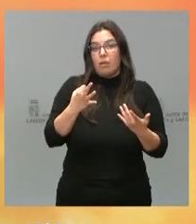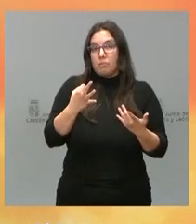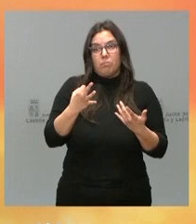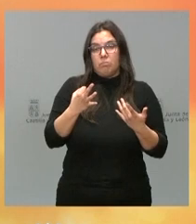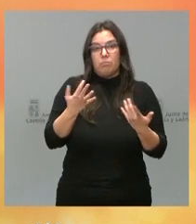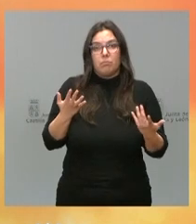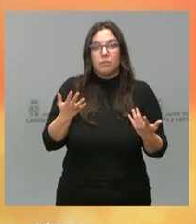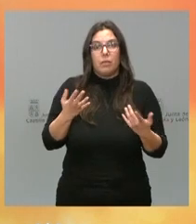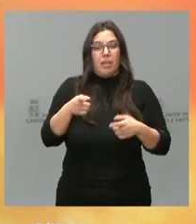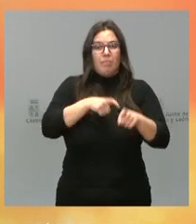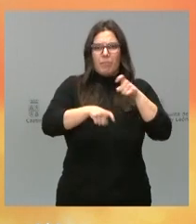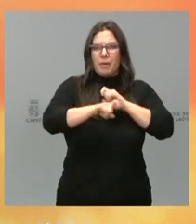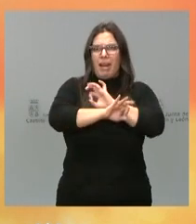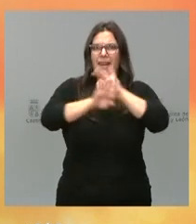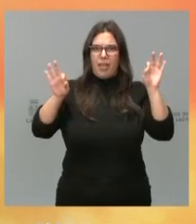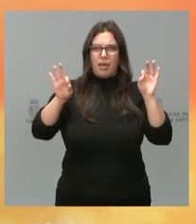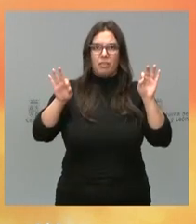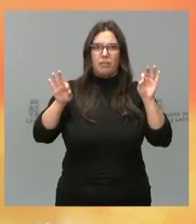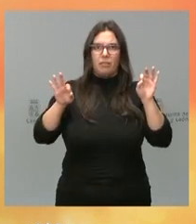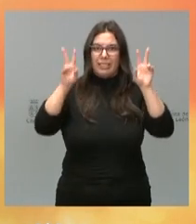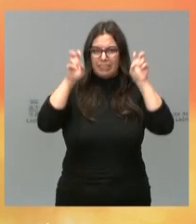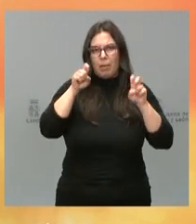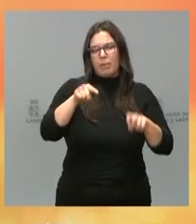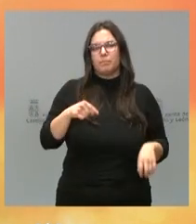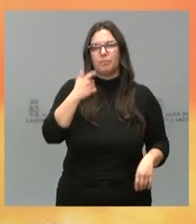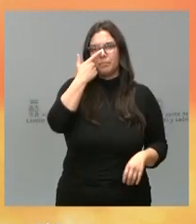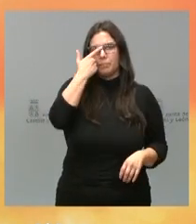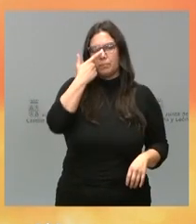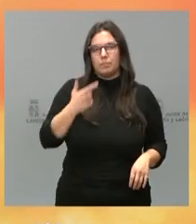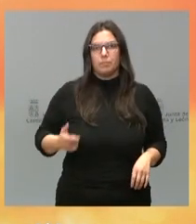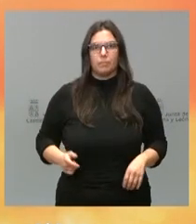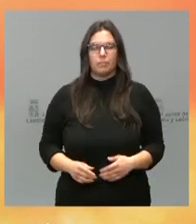vanguardia no vamos a dar Ni Un paso atrás en este terreno